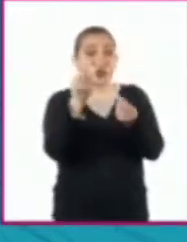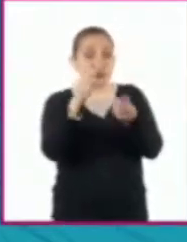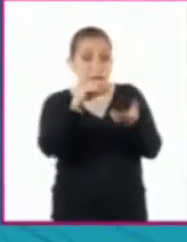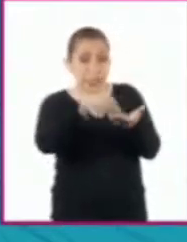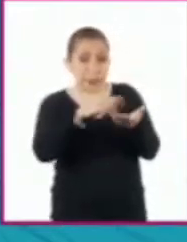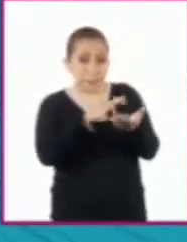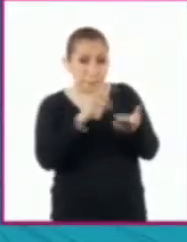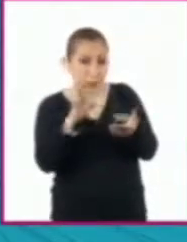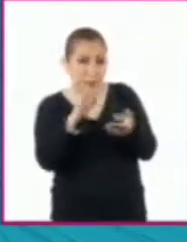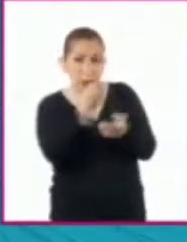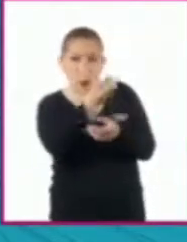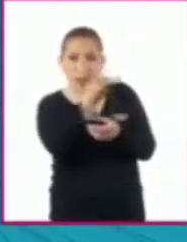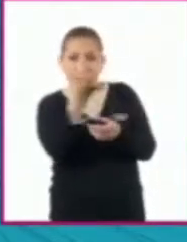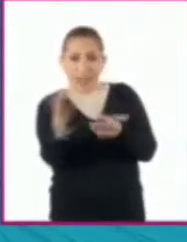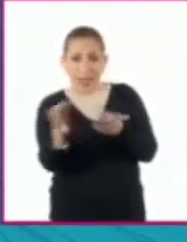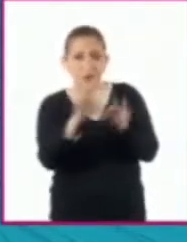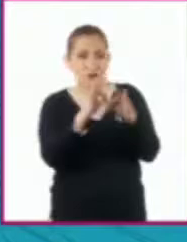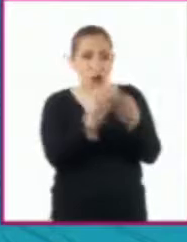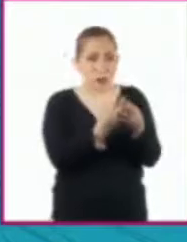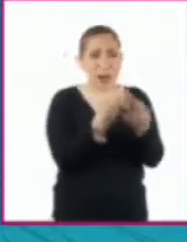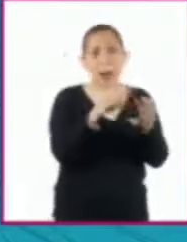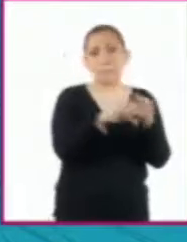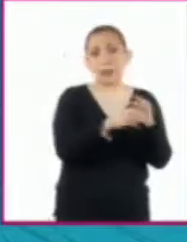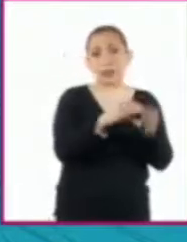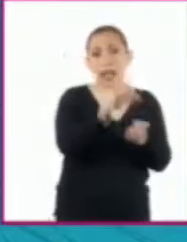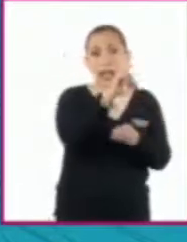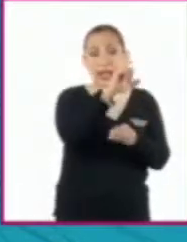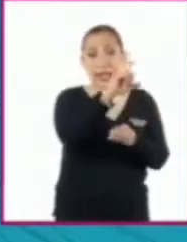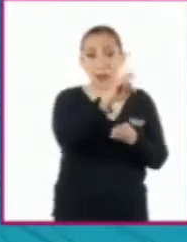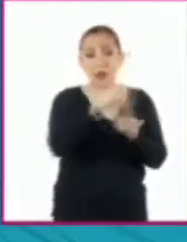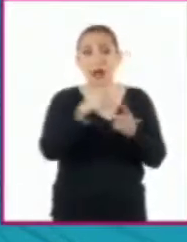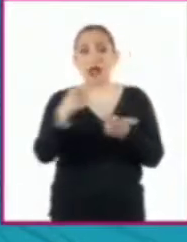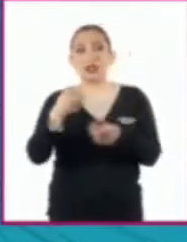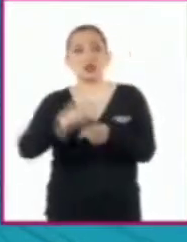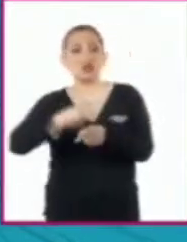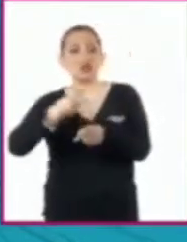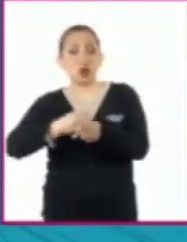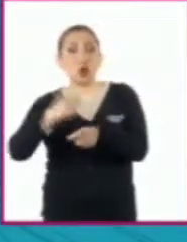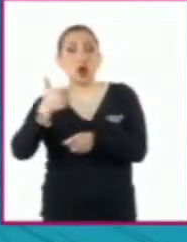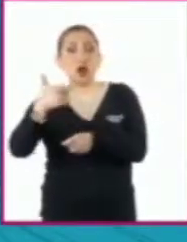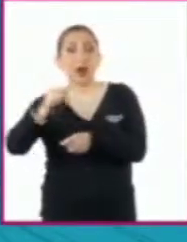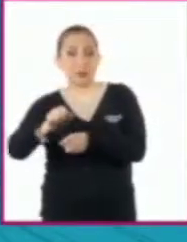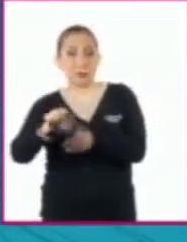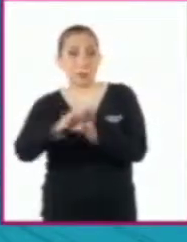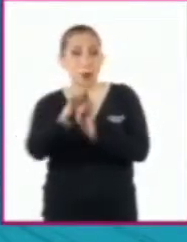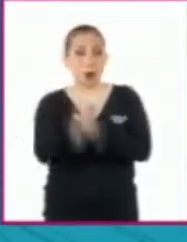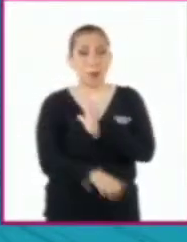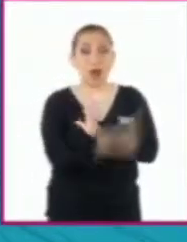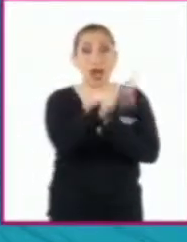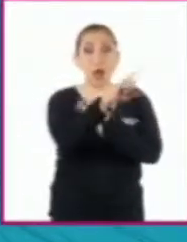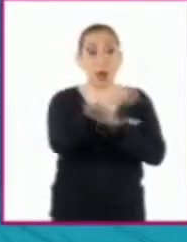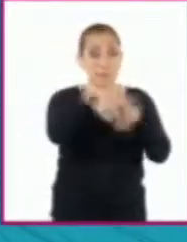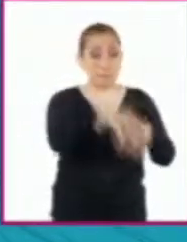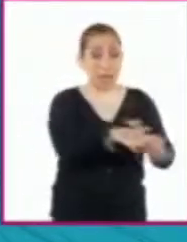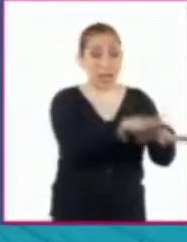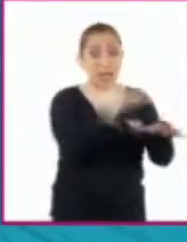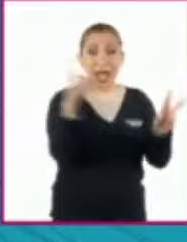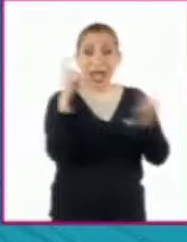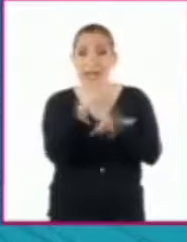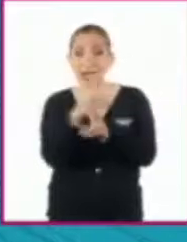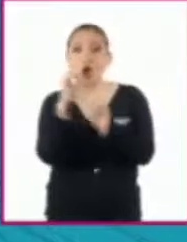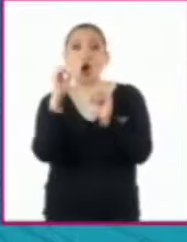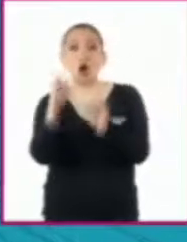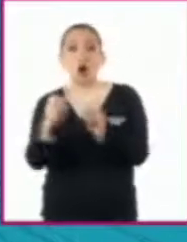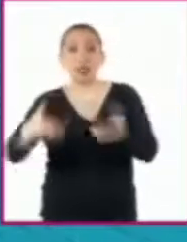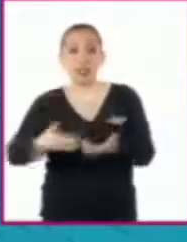pueden encontrarse en cualquiera de los estados de la materia, líquido, sólido y gaseoso. Por ejemplo, el agua del mar, el aire o